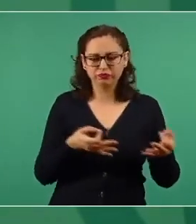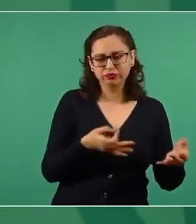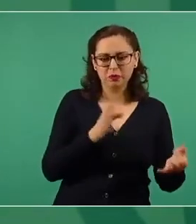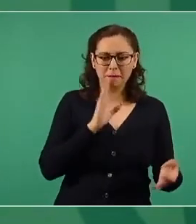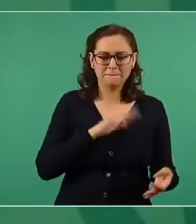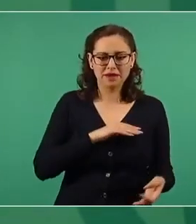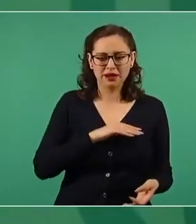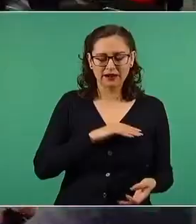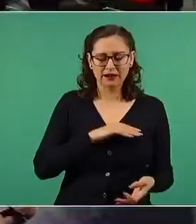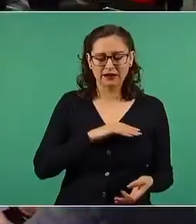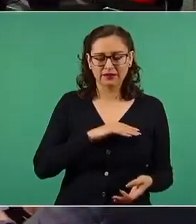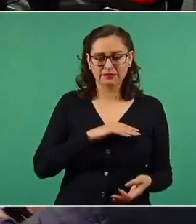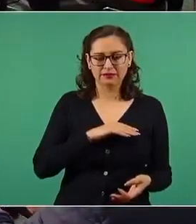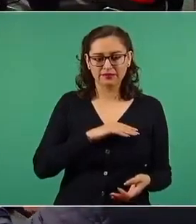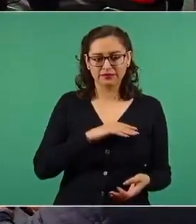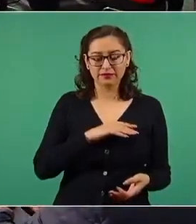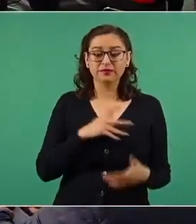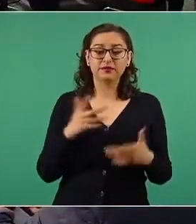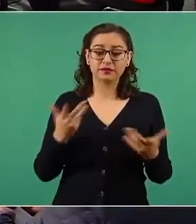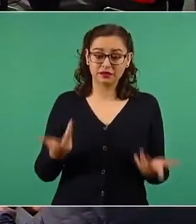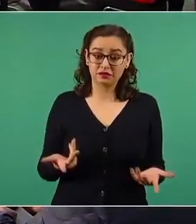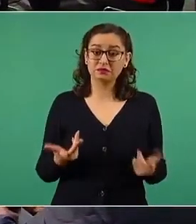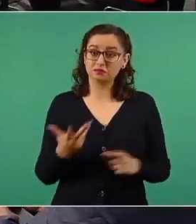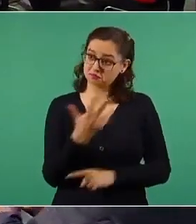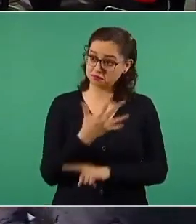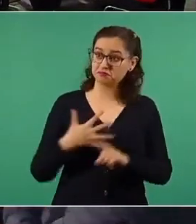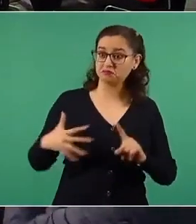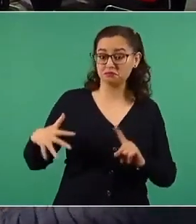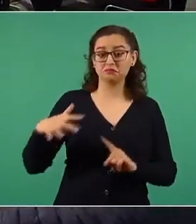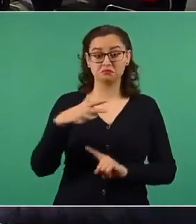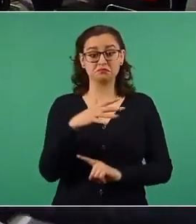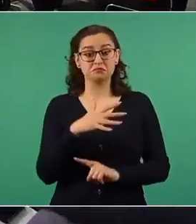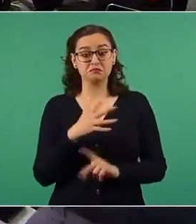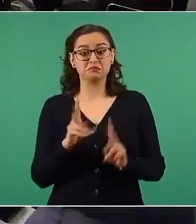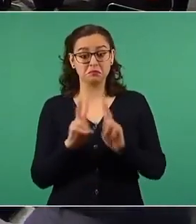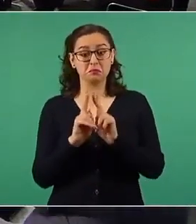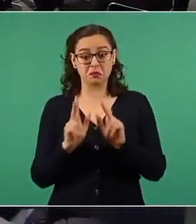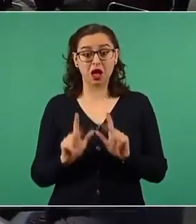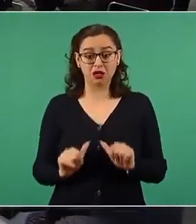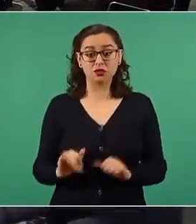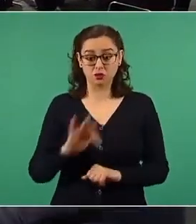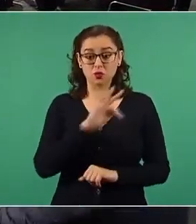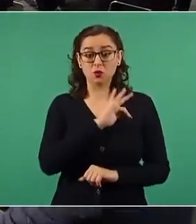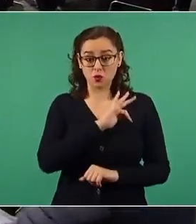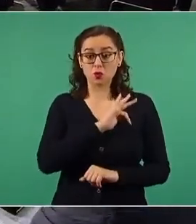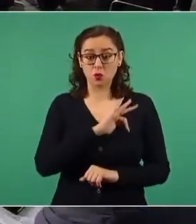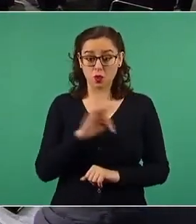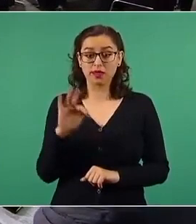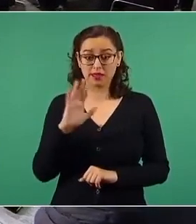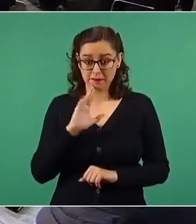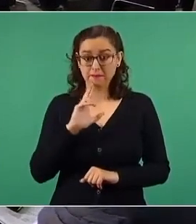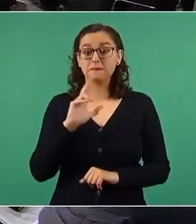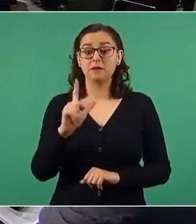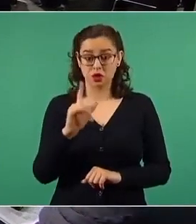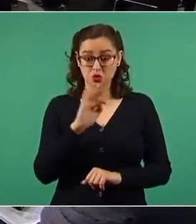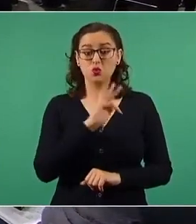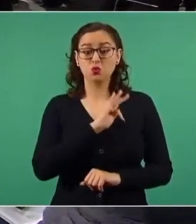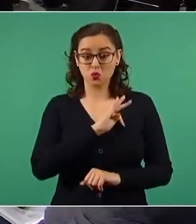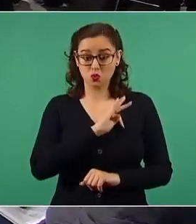Entonces, sí hay manera de vivir en una sociedad sin violencia, en una sociedad mejor.